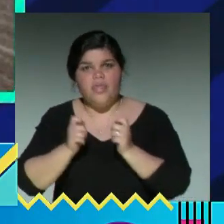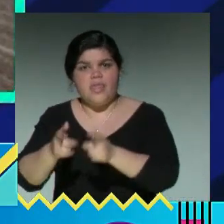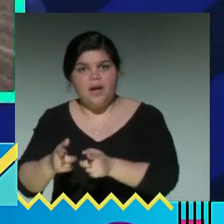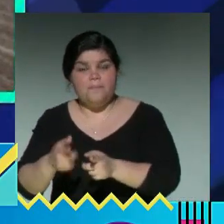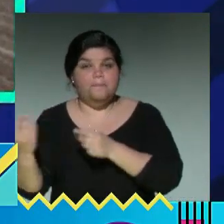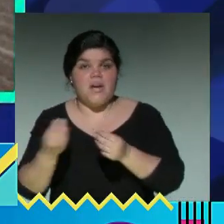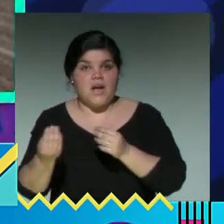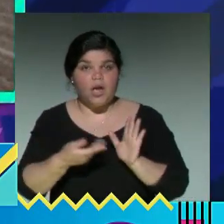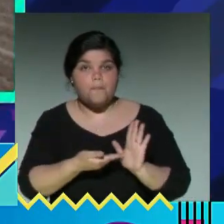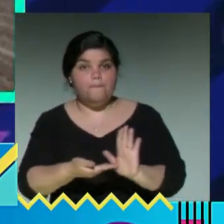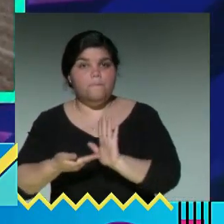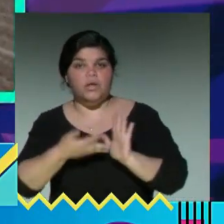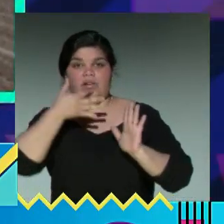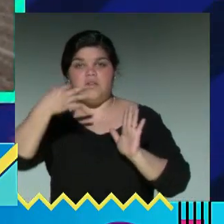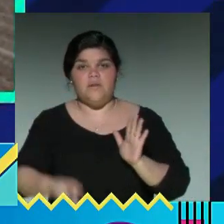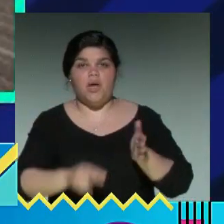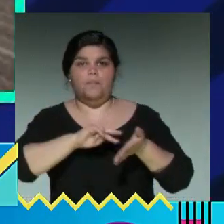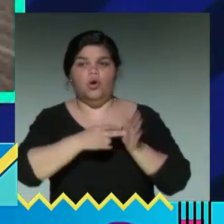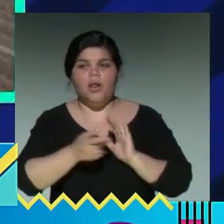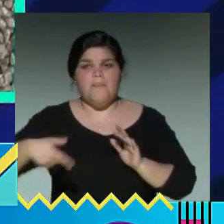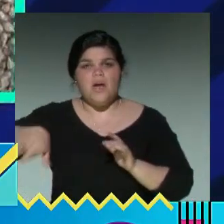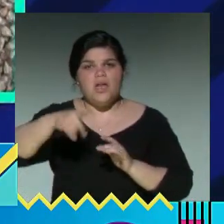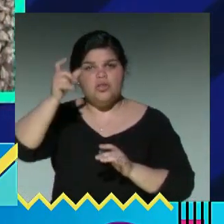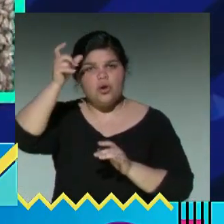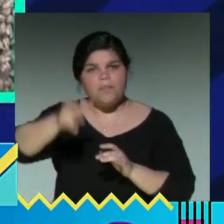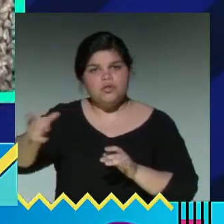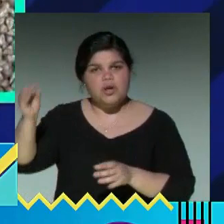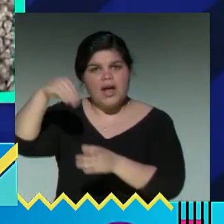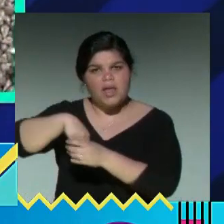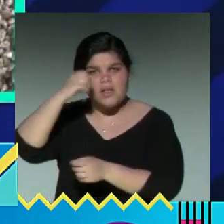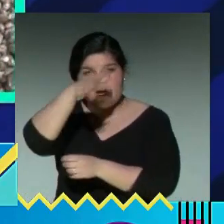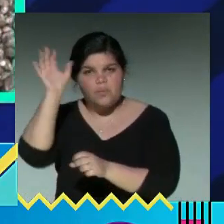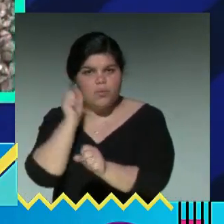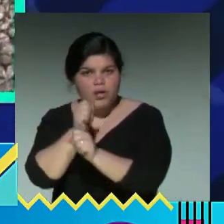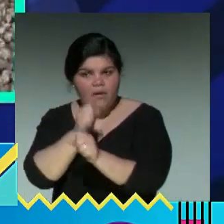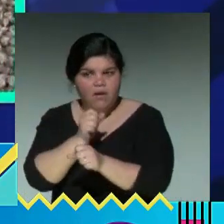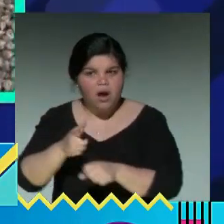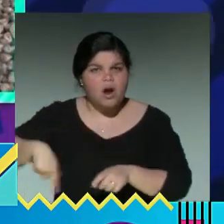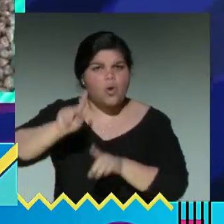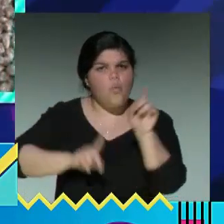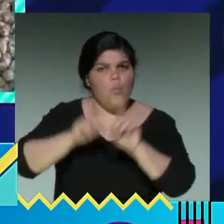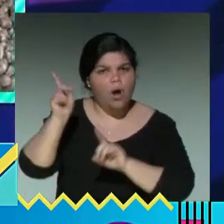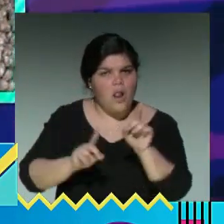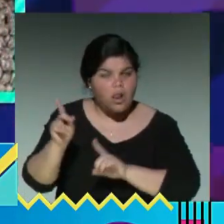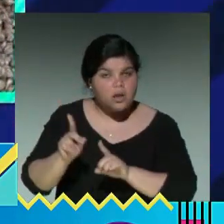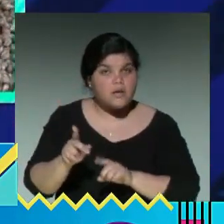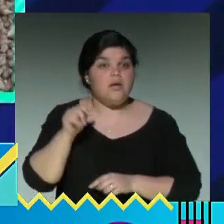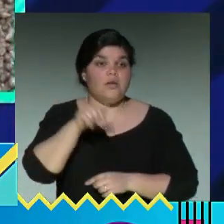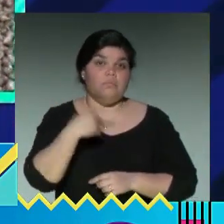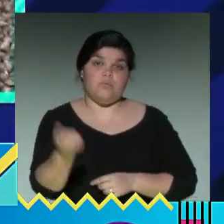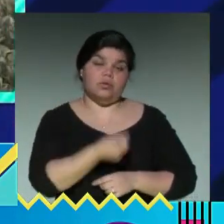las problemáticas concretas de los productores. Y en ese marco el desafío está en poder articular la diversidad